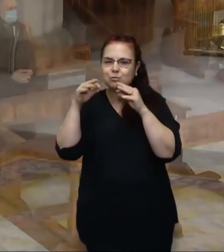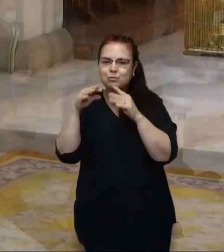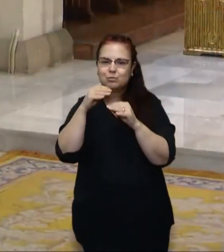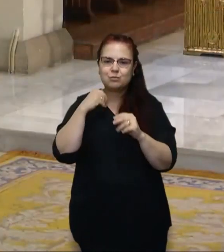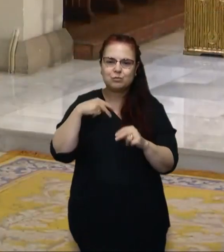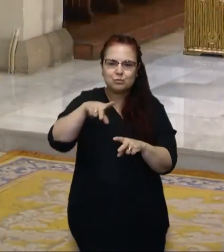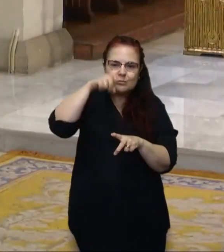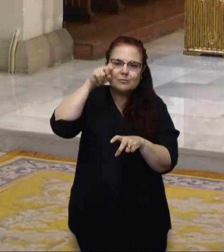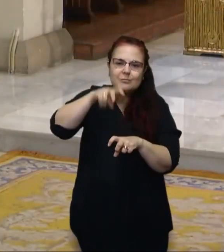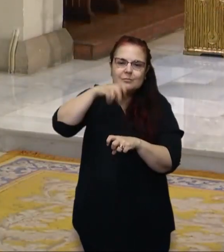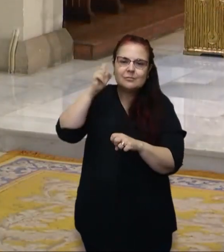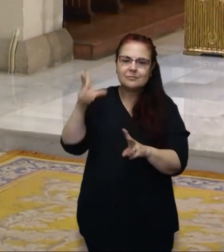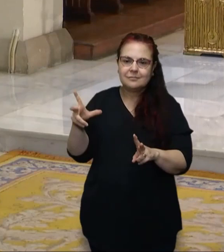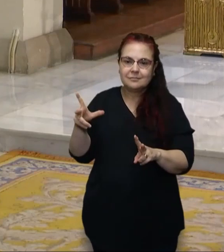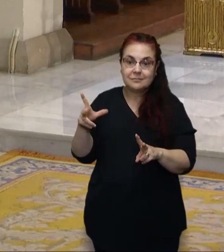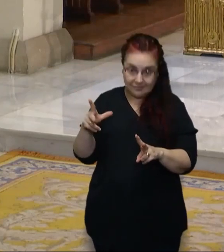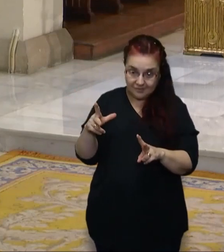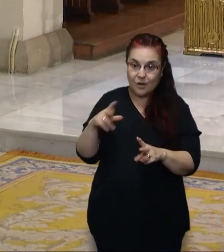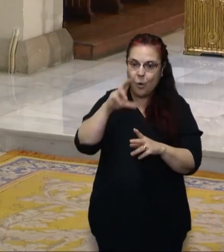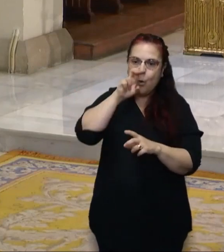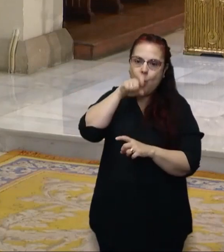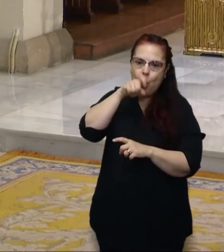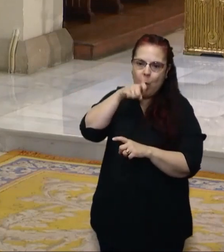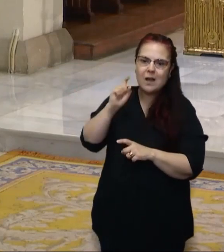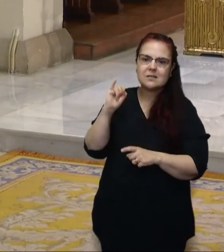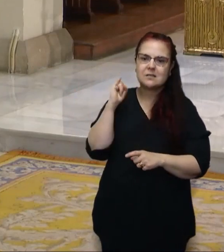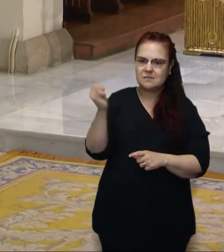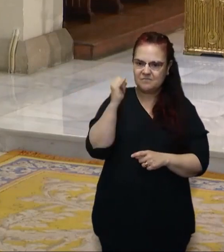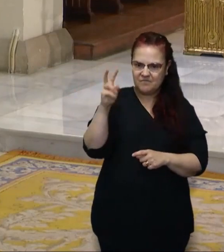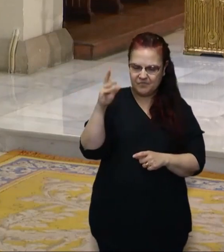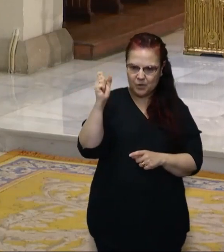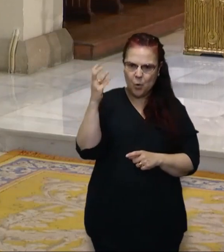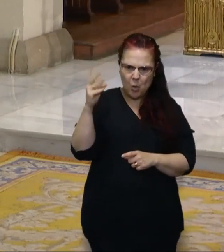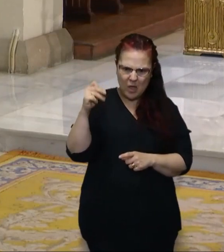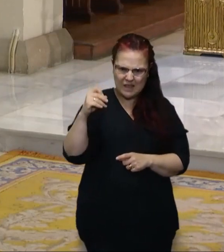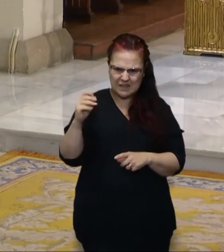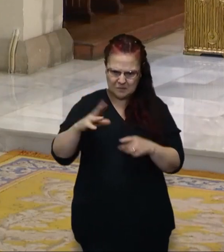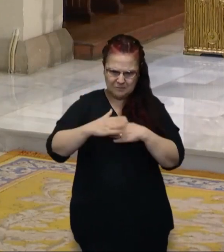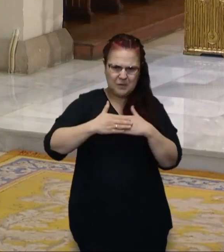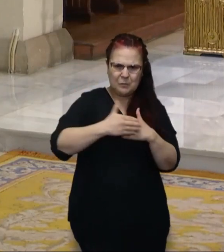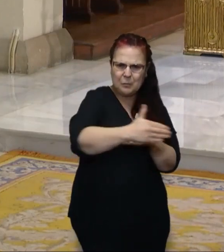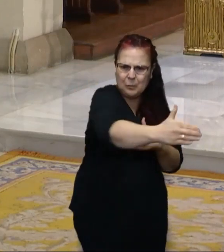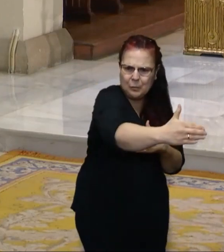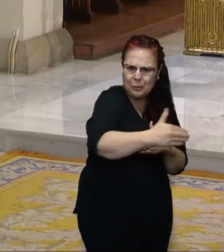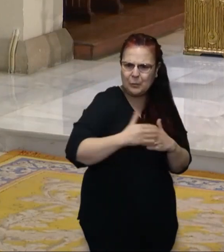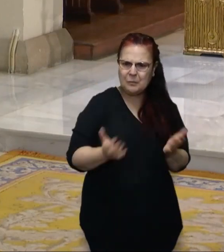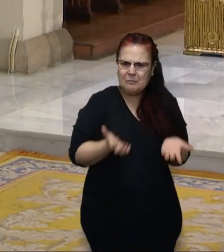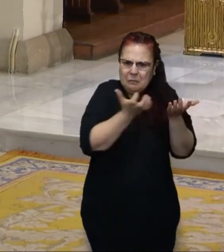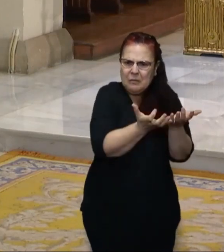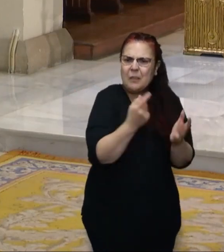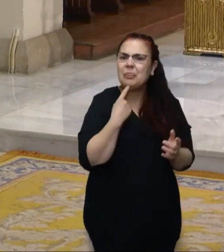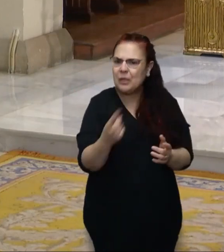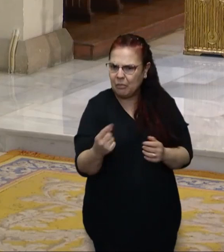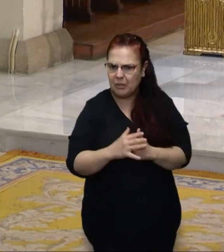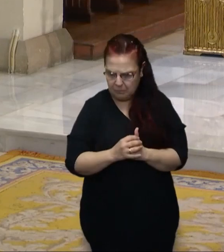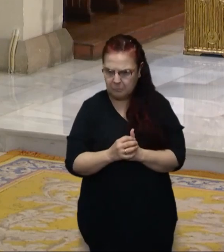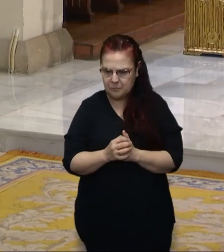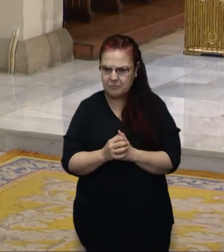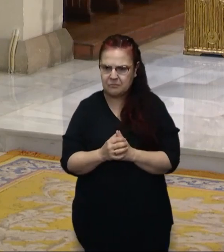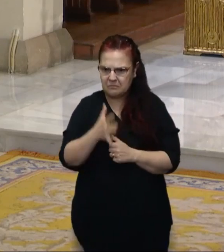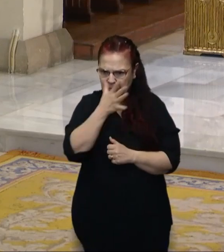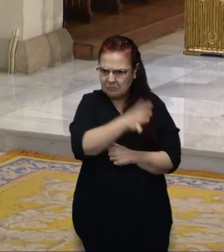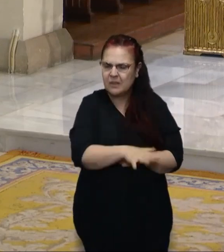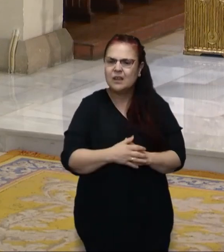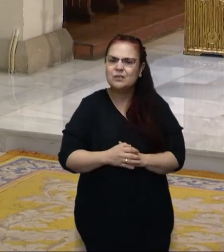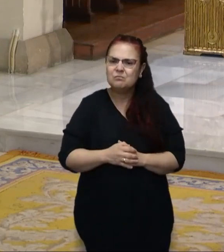Judas Iscariote, uno de los discípulos, el que lo iba a entregar, dice: